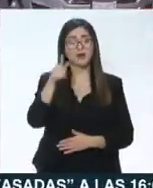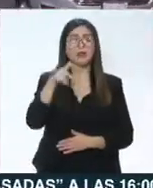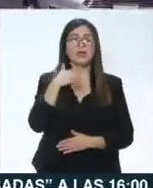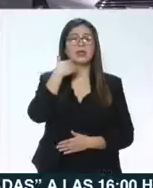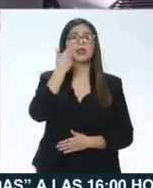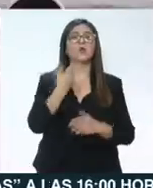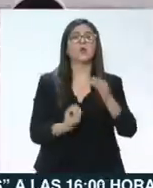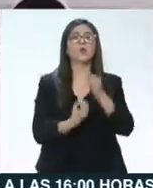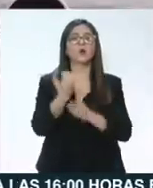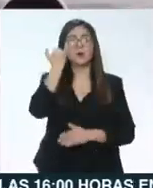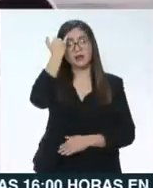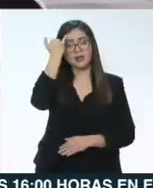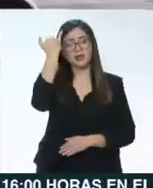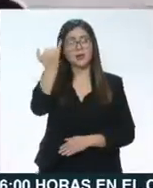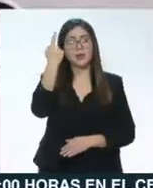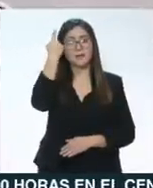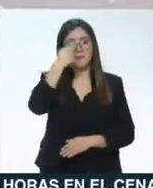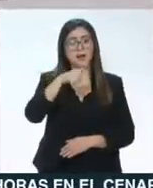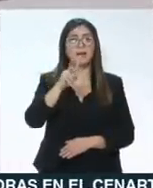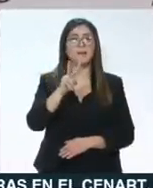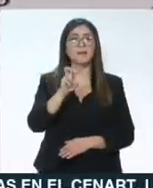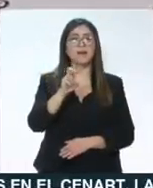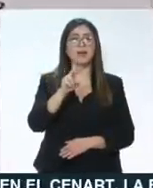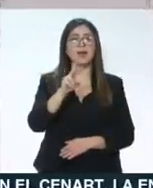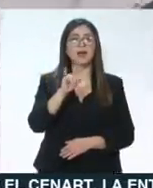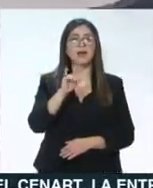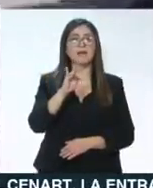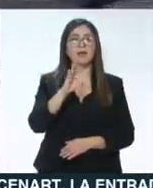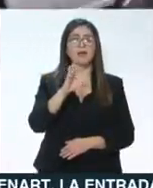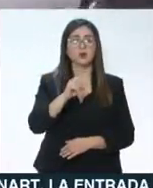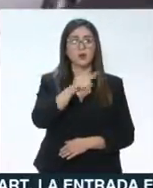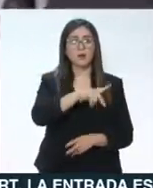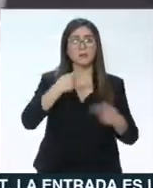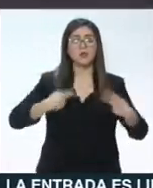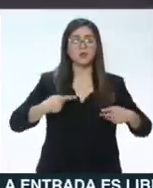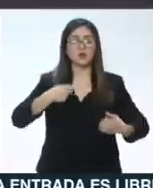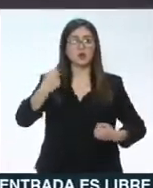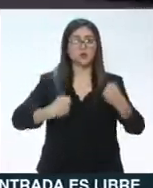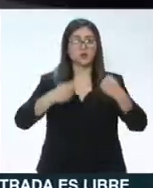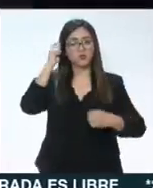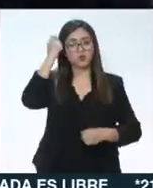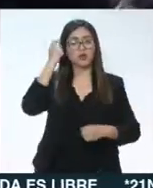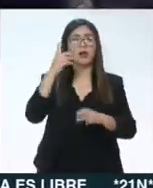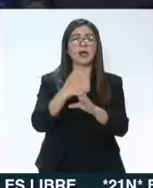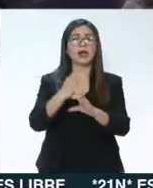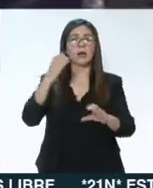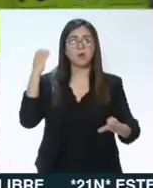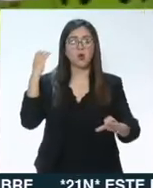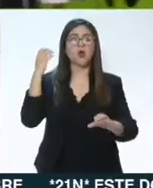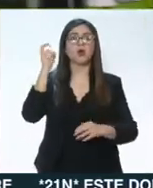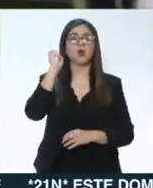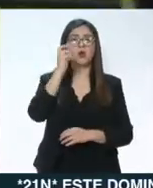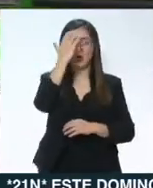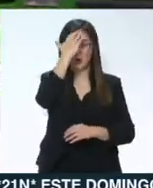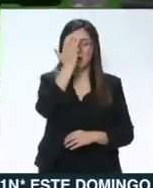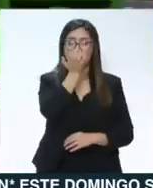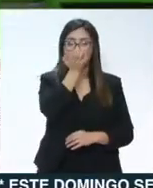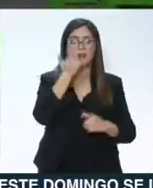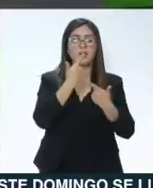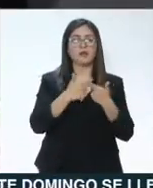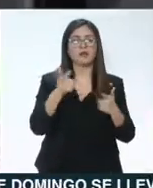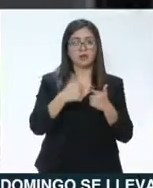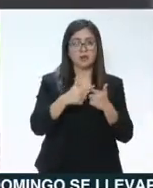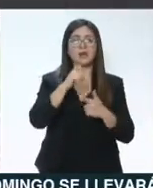con la implementación de operativos de verificación a operadores de microbuses, camiones, combis y taxis, así como a sus